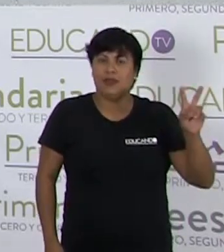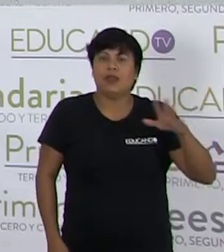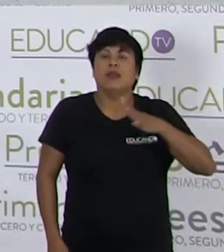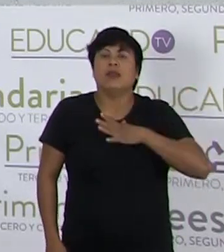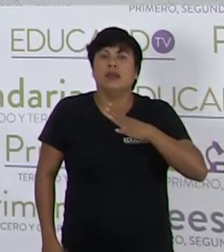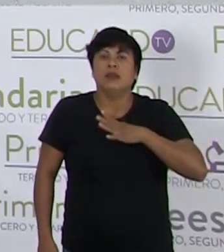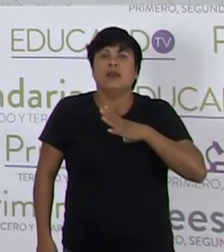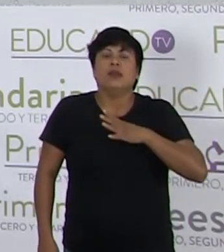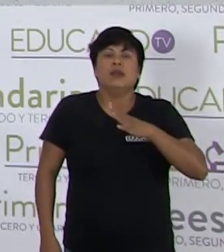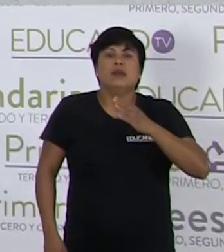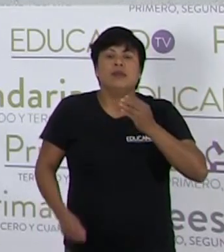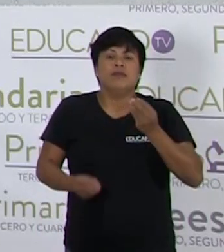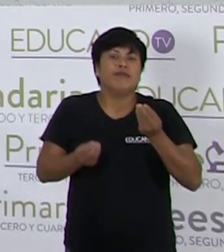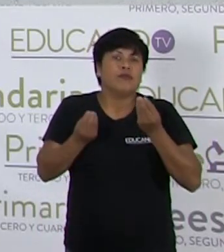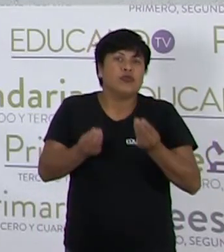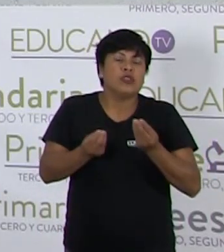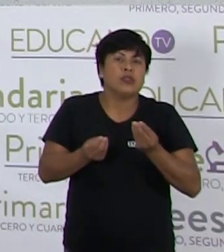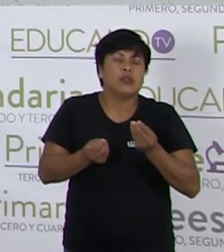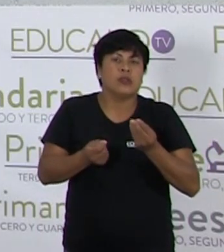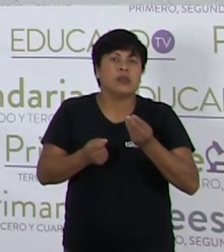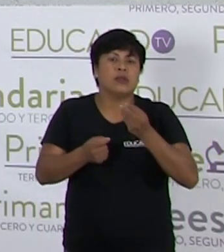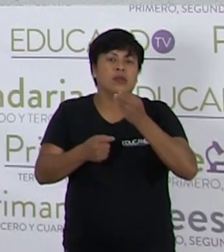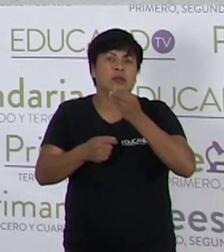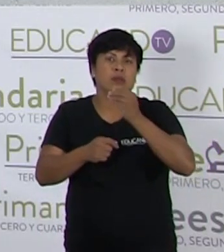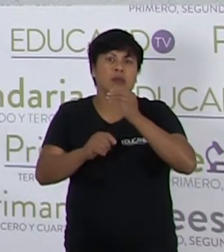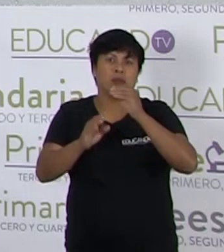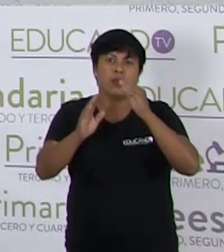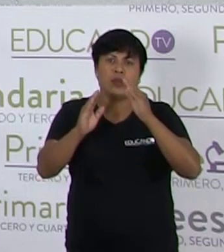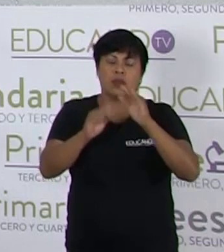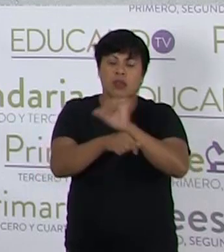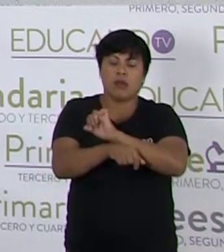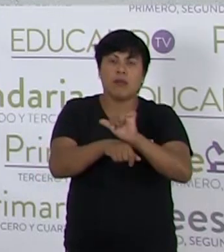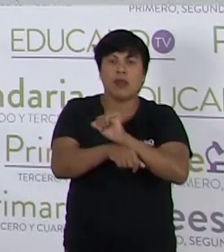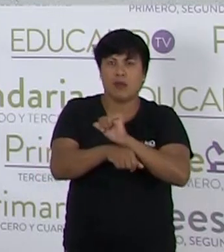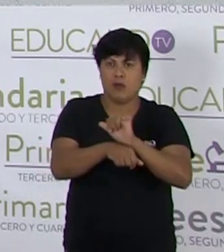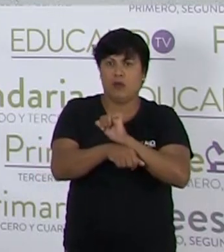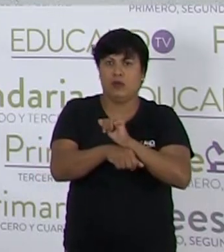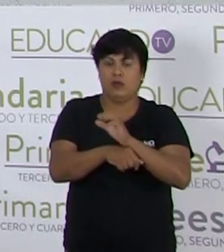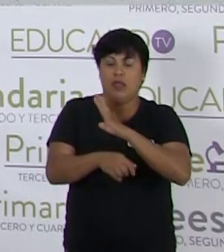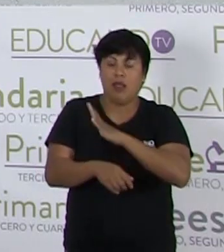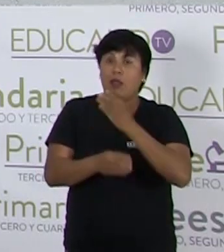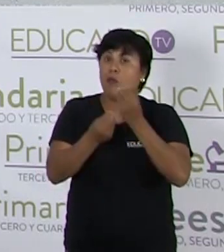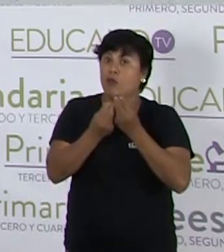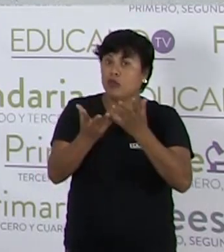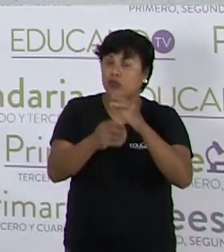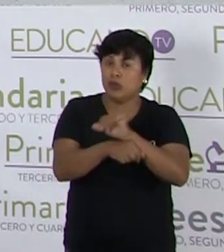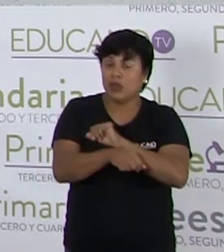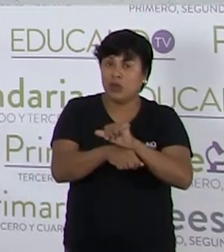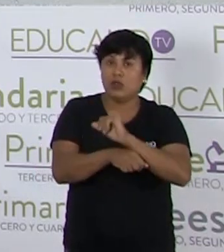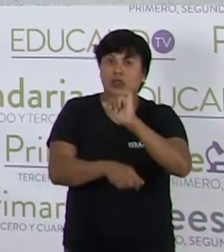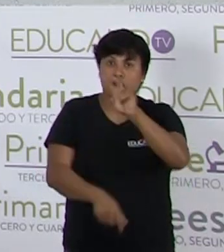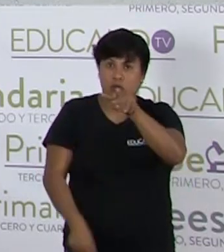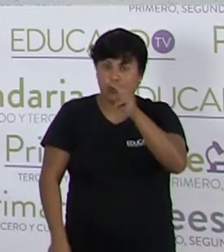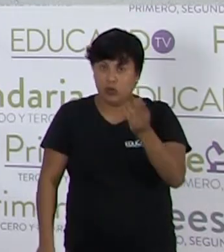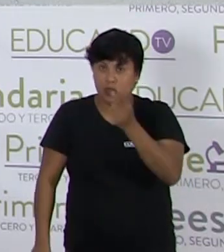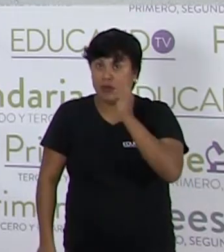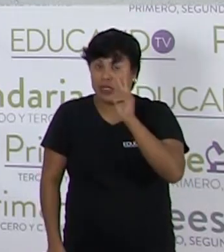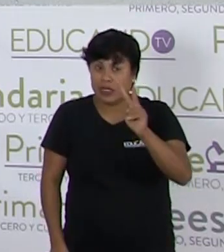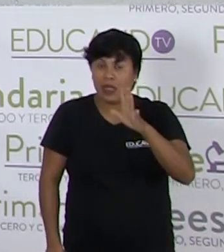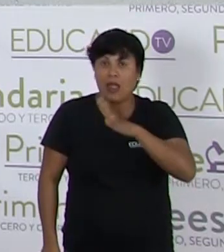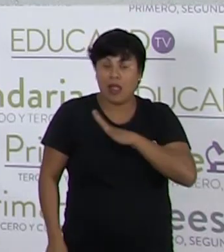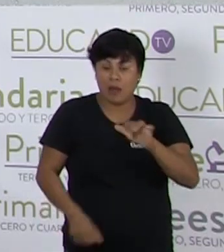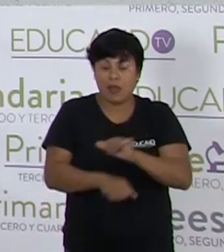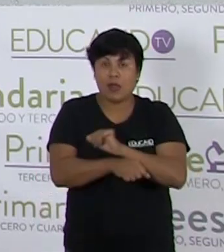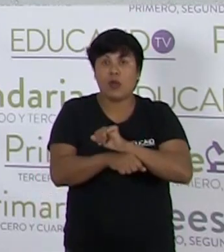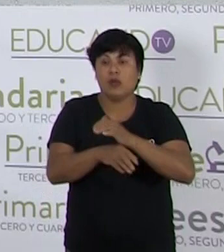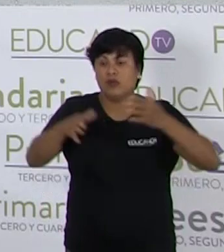hay una cierta cantidad de automóviles. Y si te das cuenta, hay